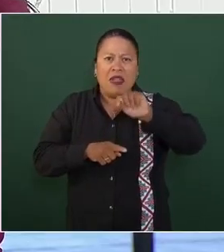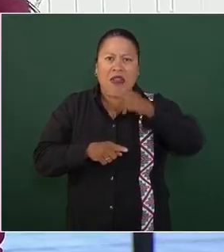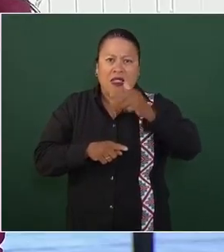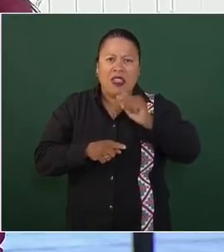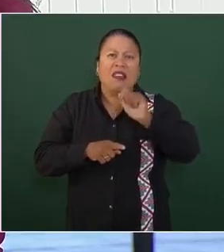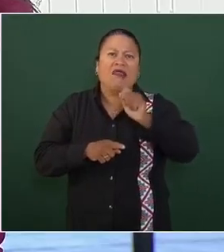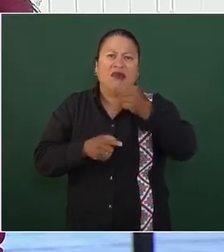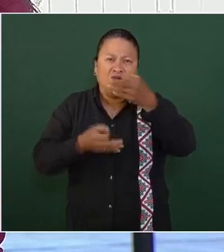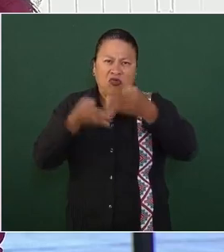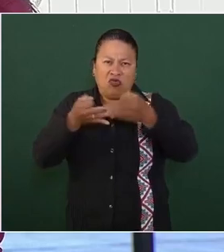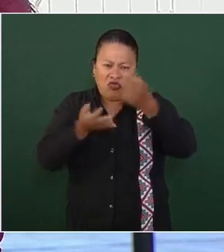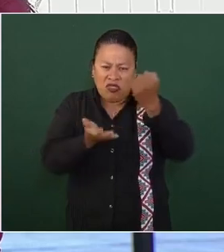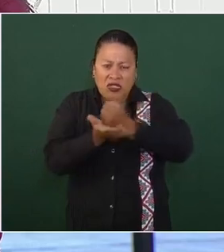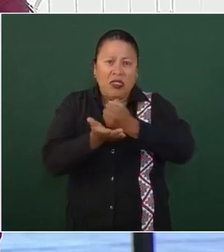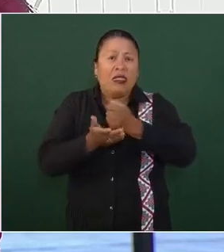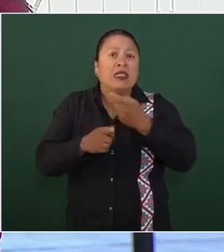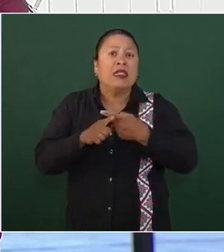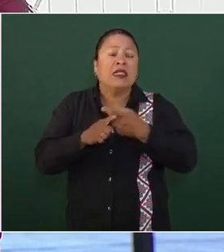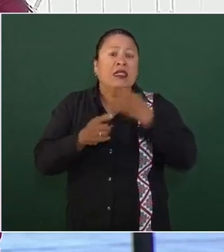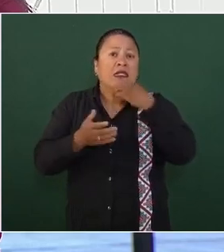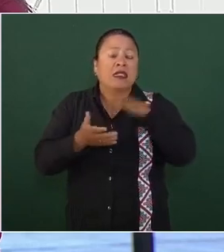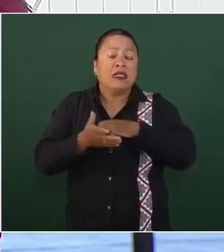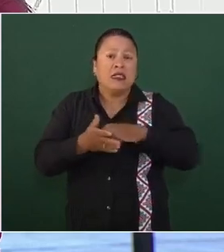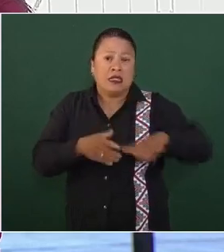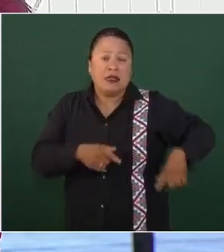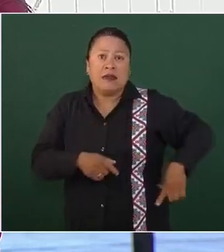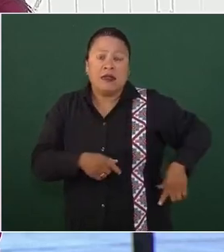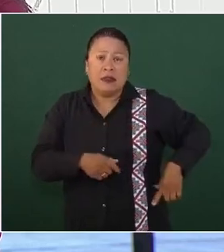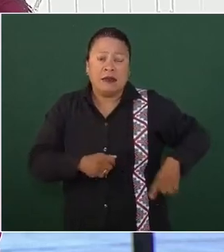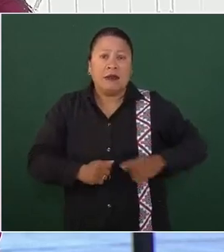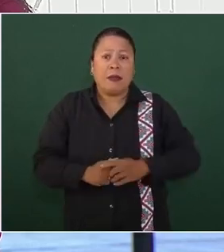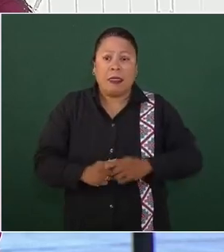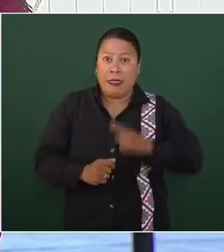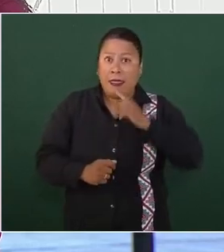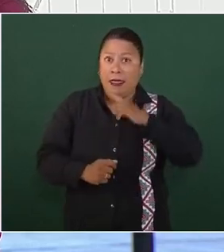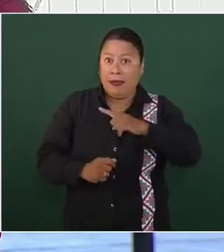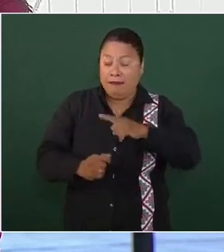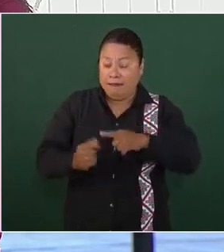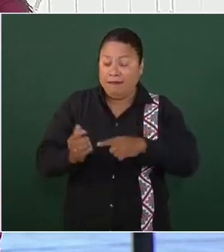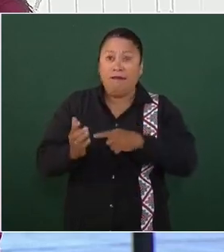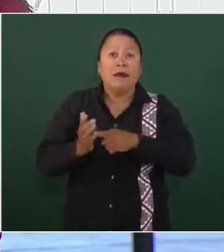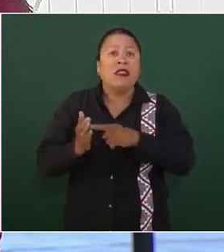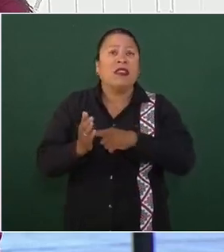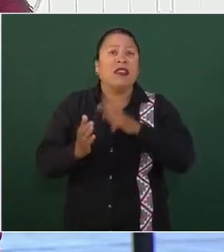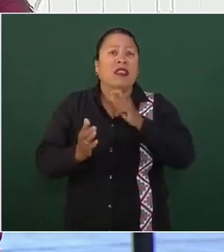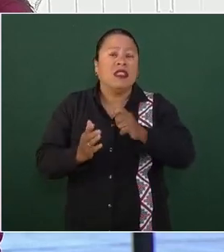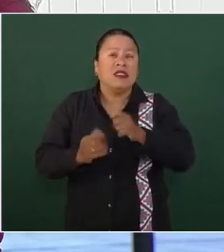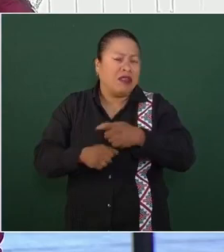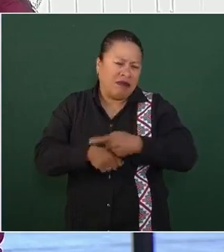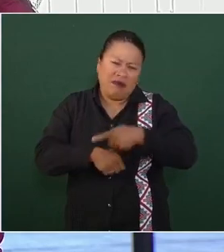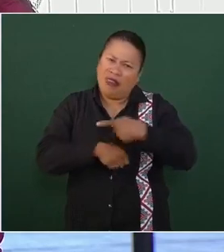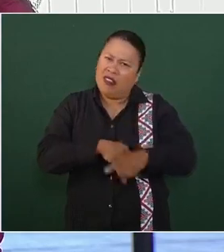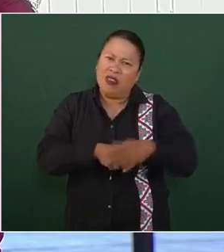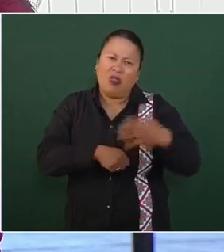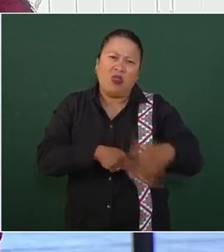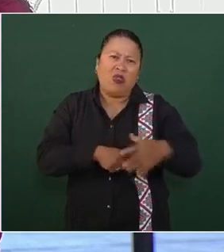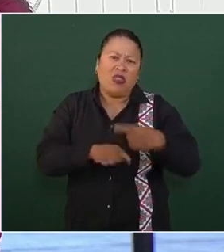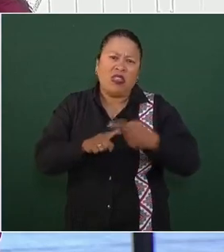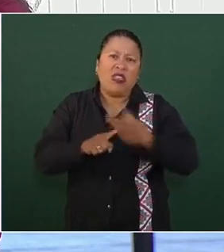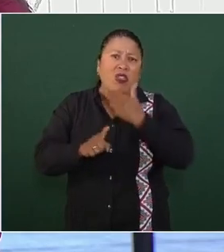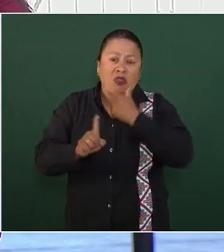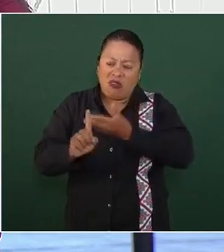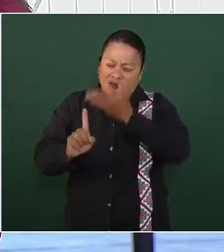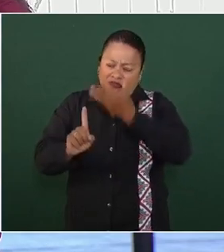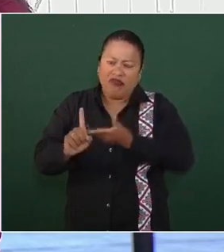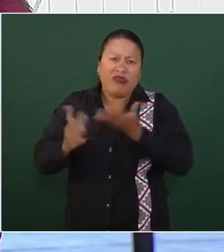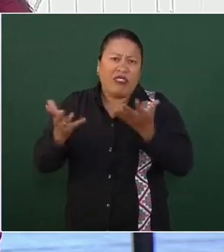documentos emitidos por la Secretaría de Gobernación en donde precisa el grado de peligrosidad del autor intelectual